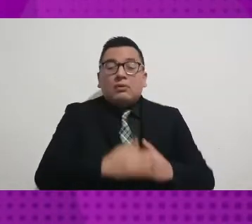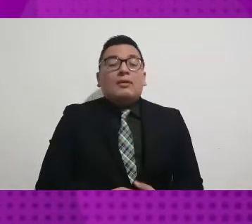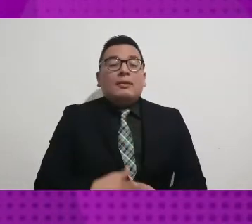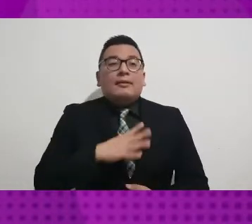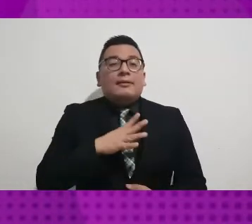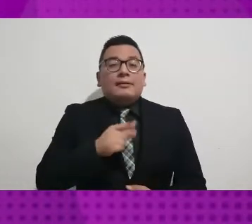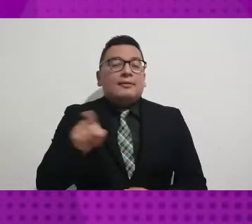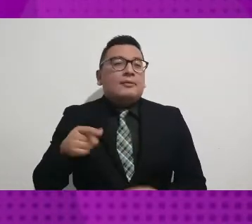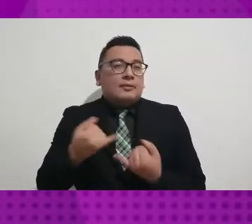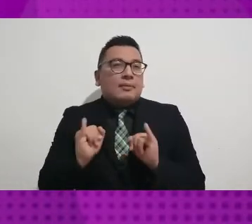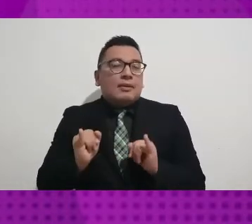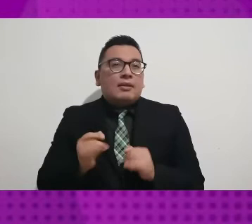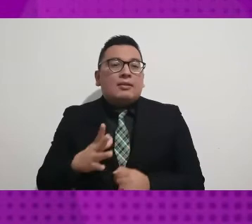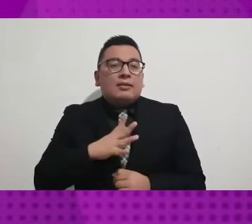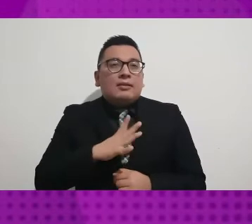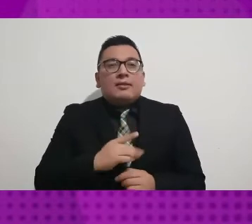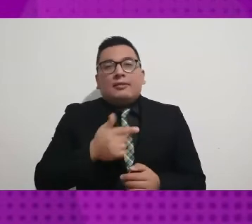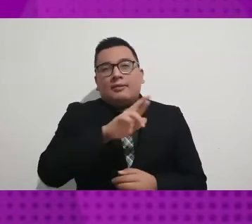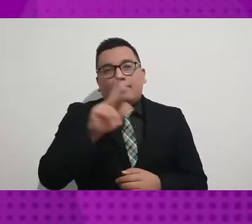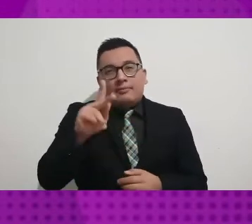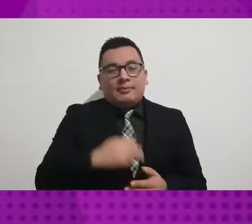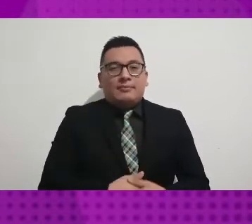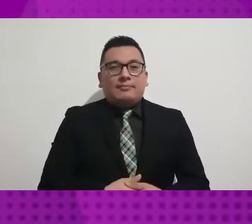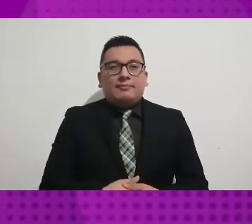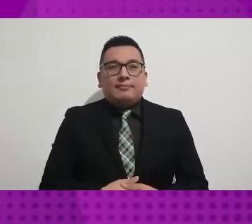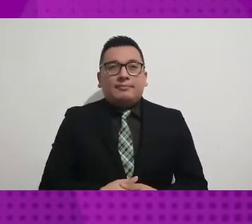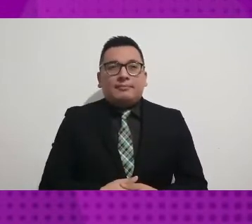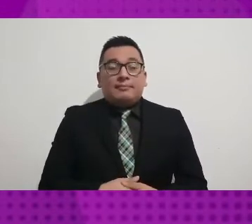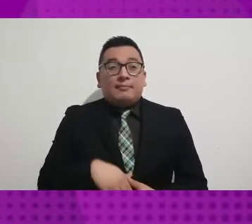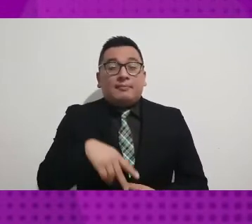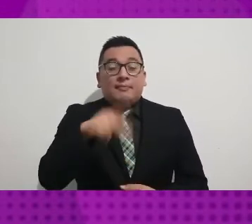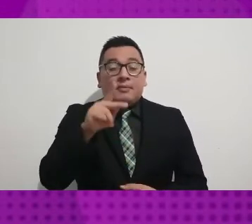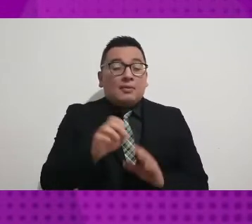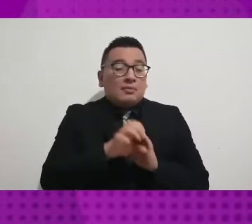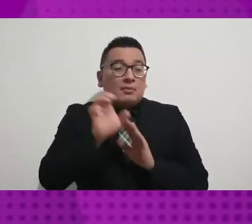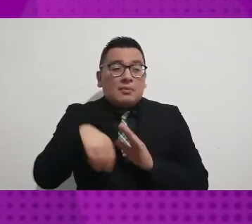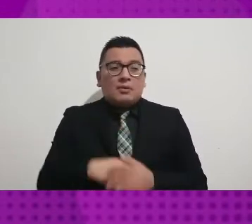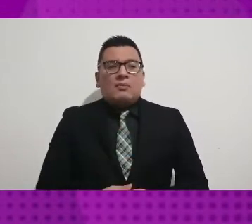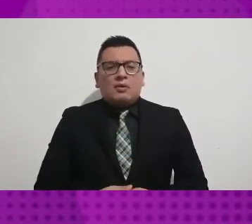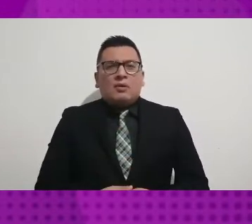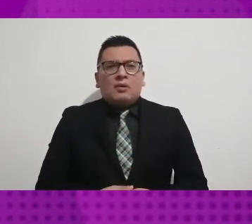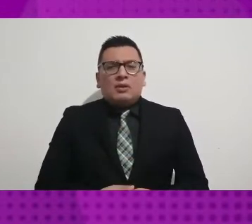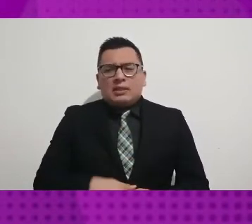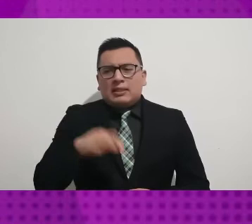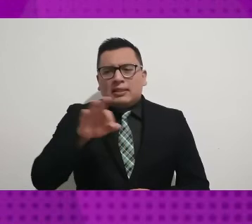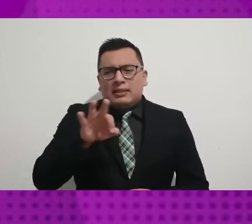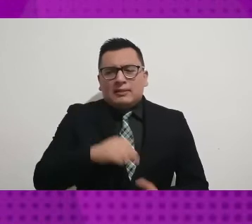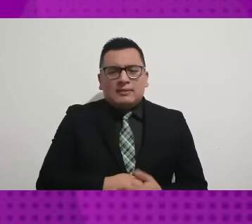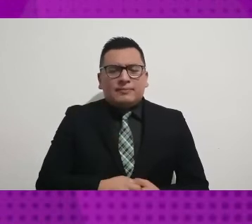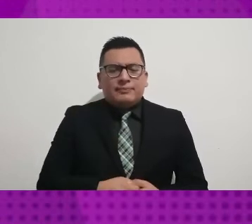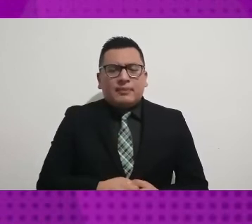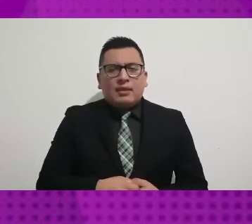o limitan que los candidatos independientes participen en el sistema de representación proporcional. Pero bajo un modelo que